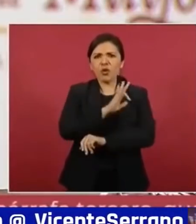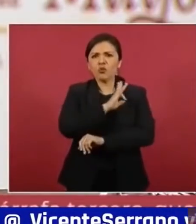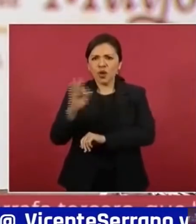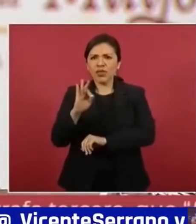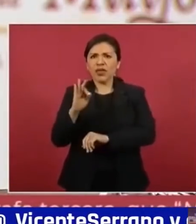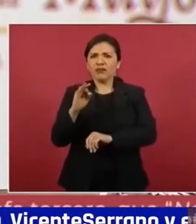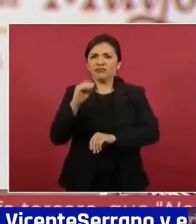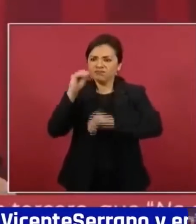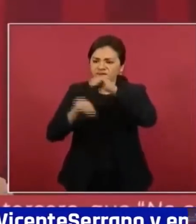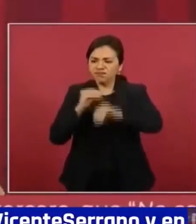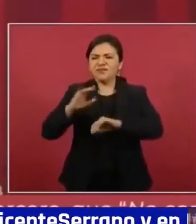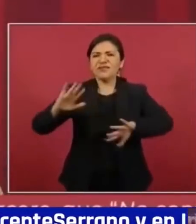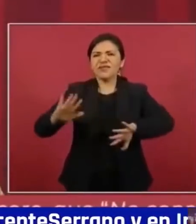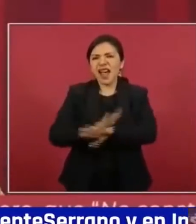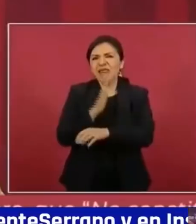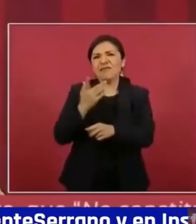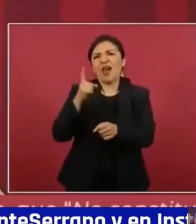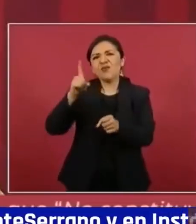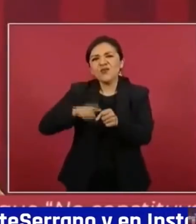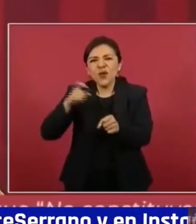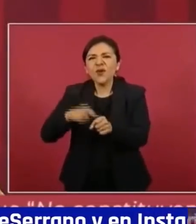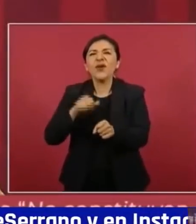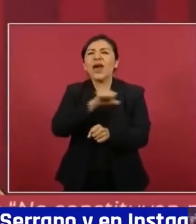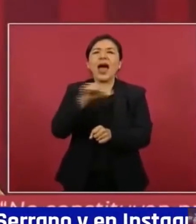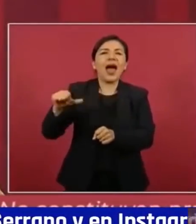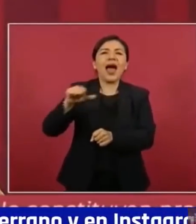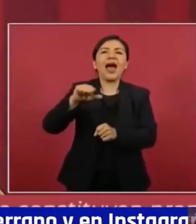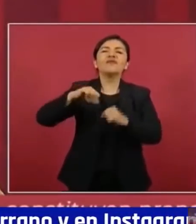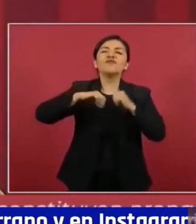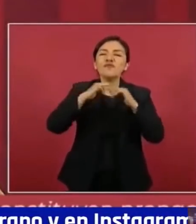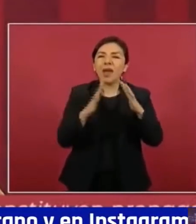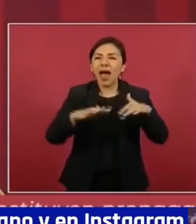el interés del pueblo. De